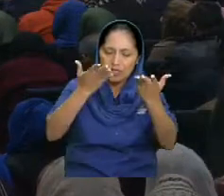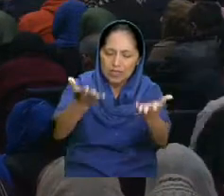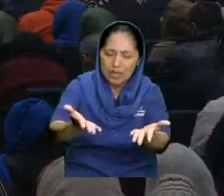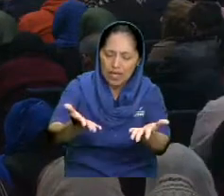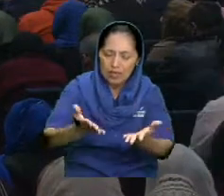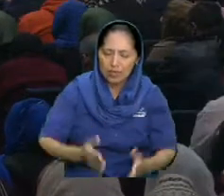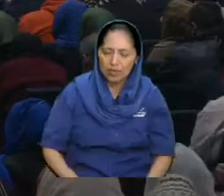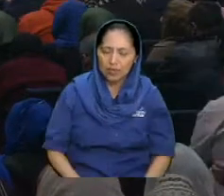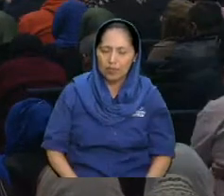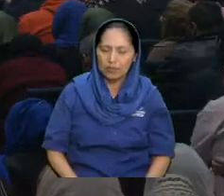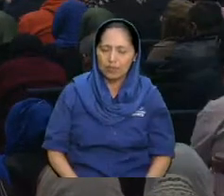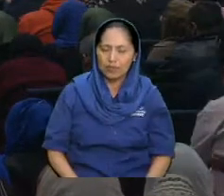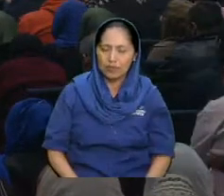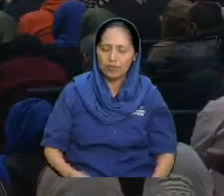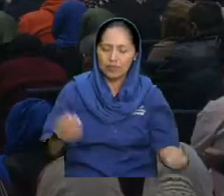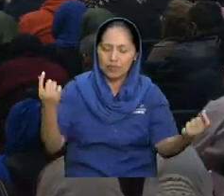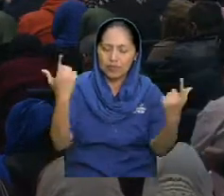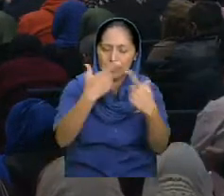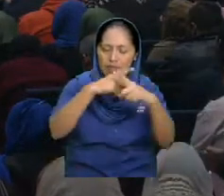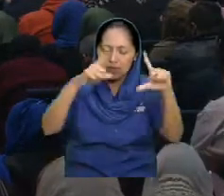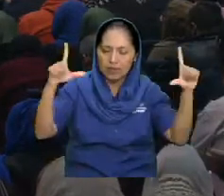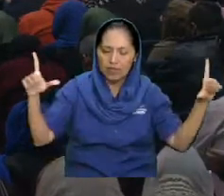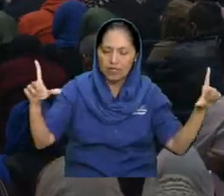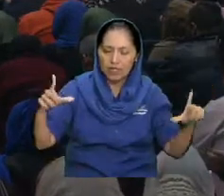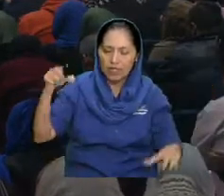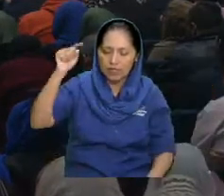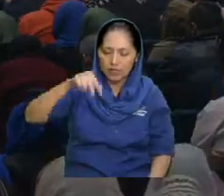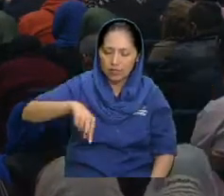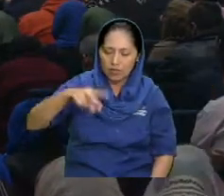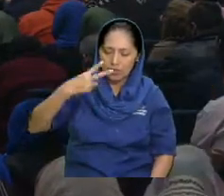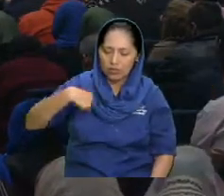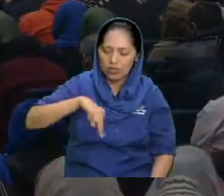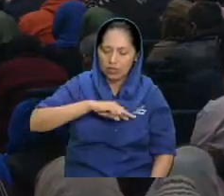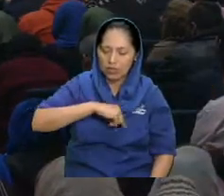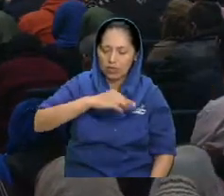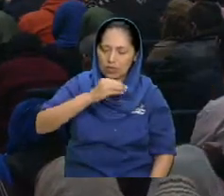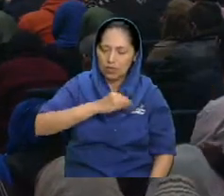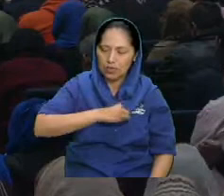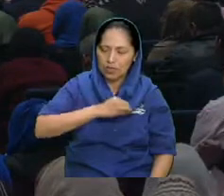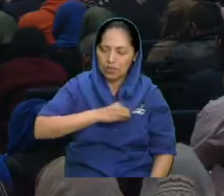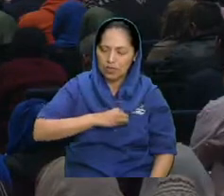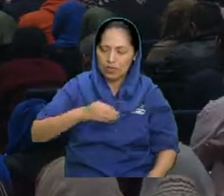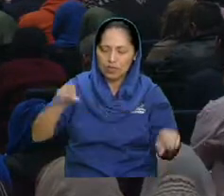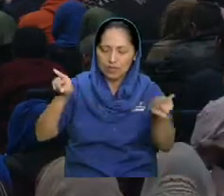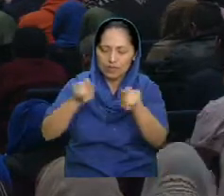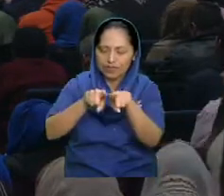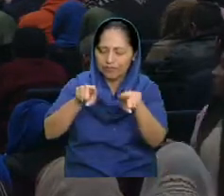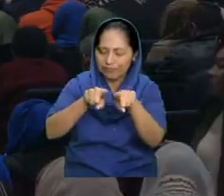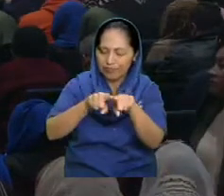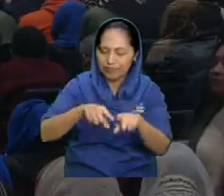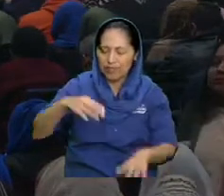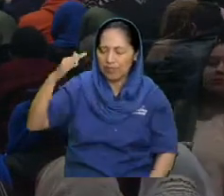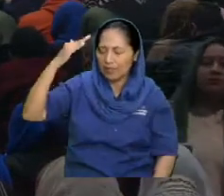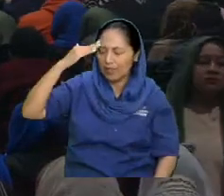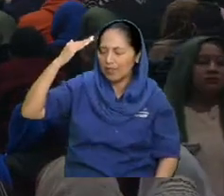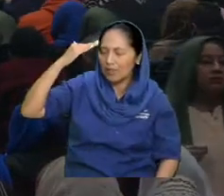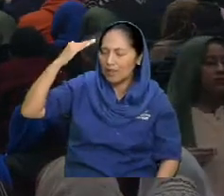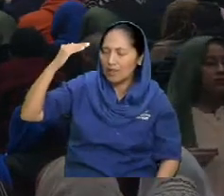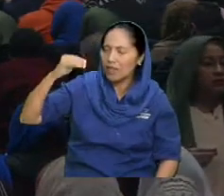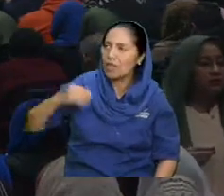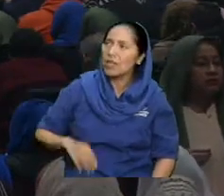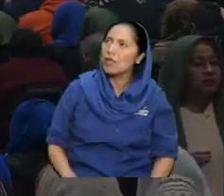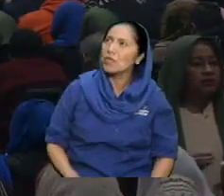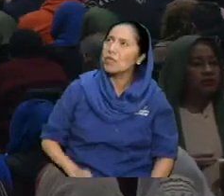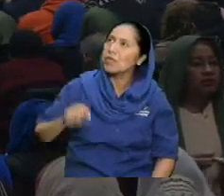libertador. Y hoy queremos encajar en ese principio. Sabemos, Señor, que tú eres de quien